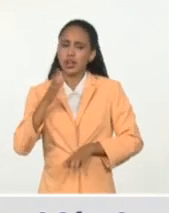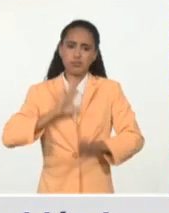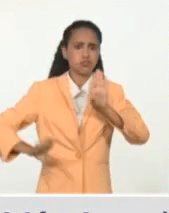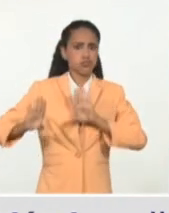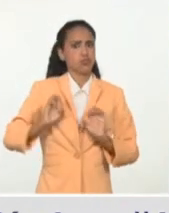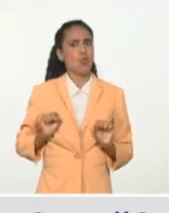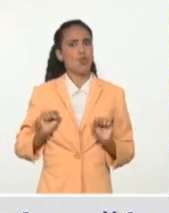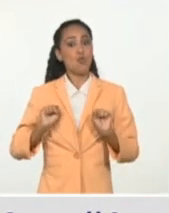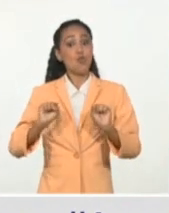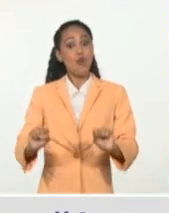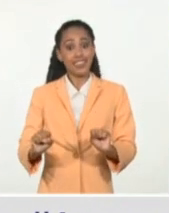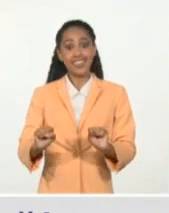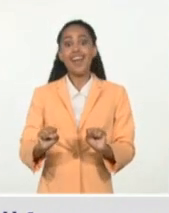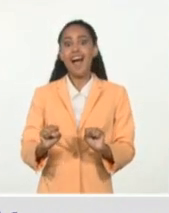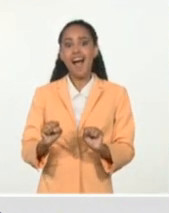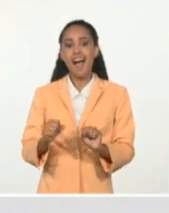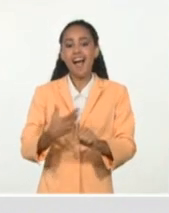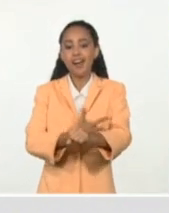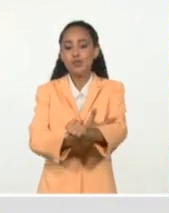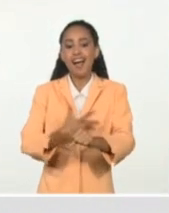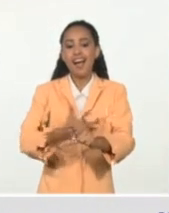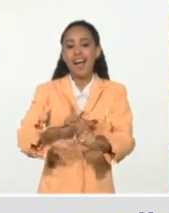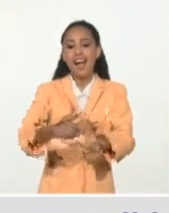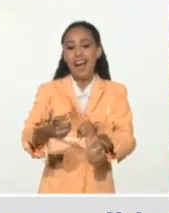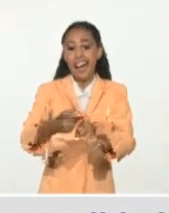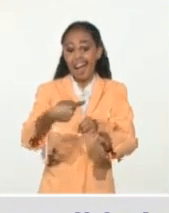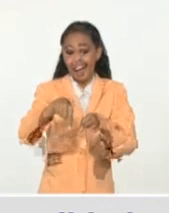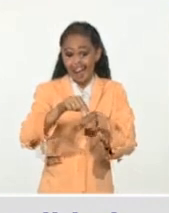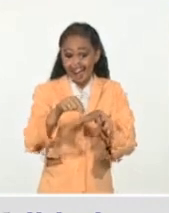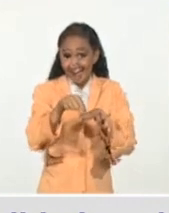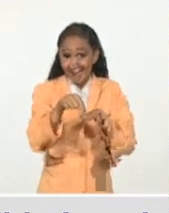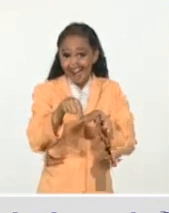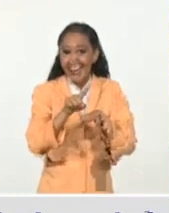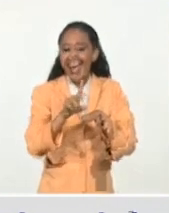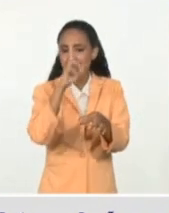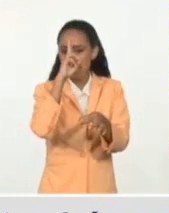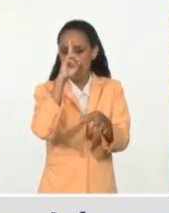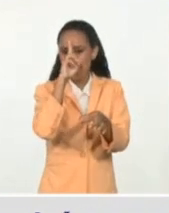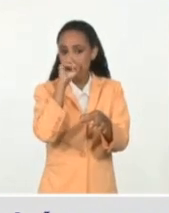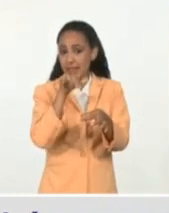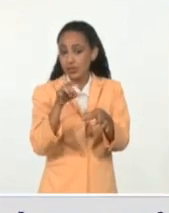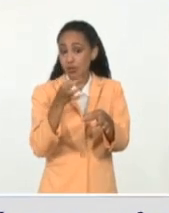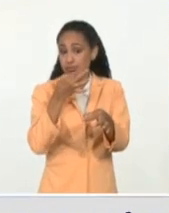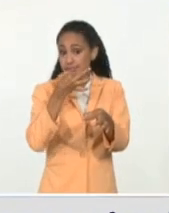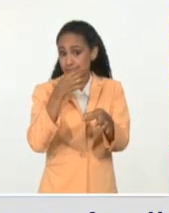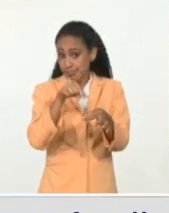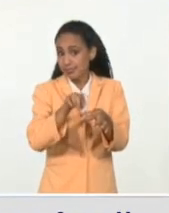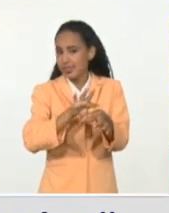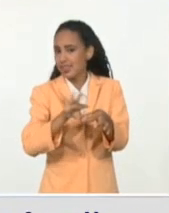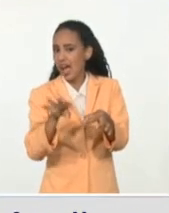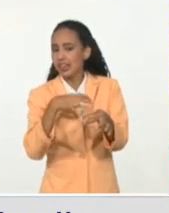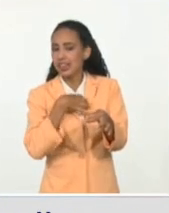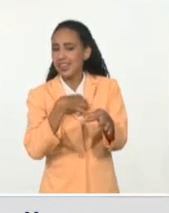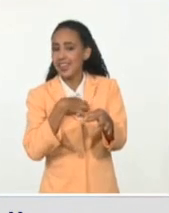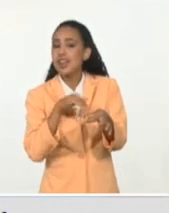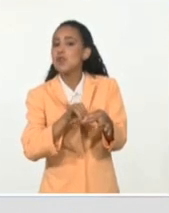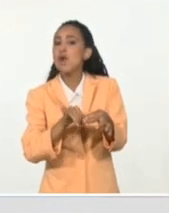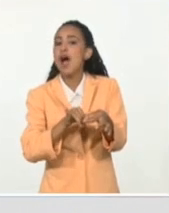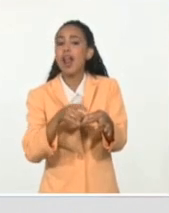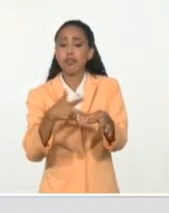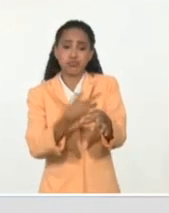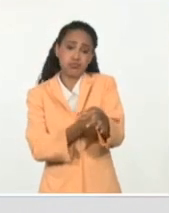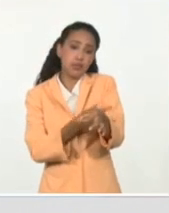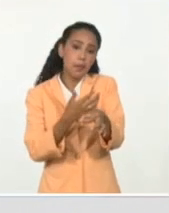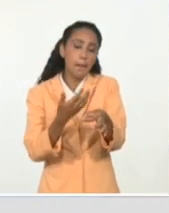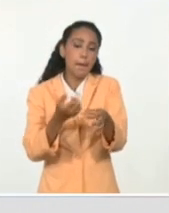lo tanto, al tener este medicamento en forma de anticuerpos purificados, pues evita las complicaciones que tienen